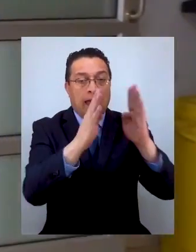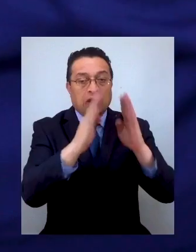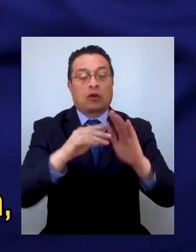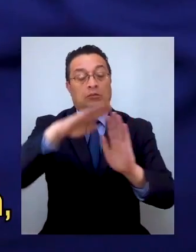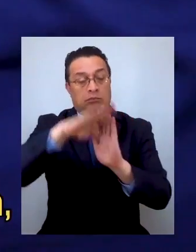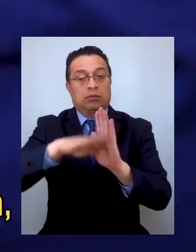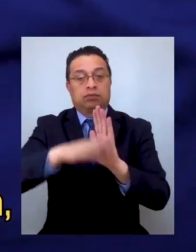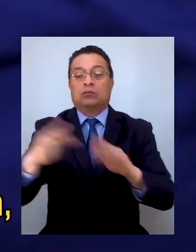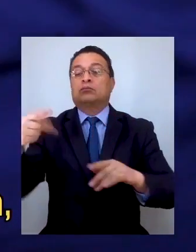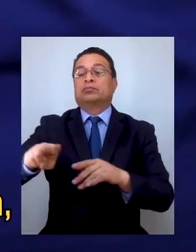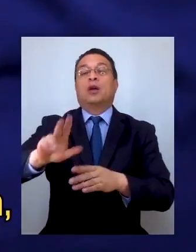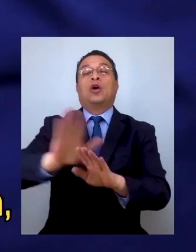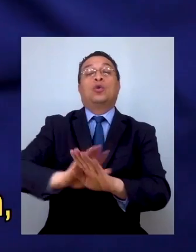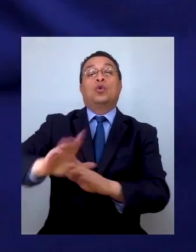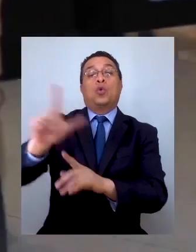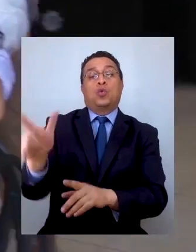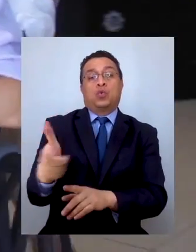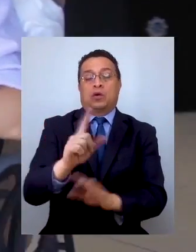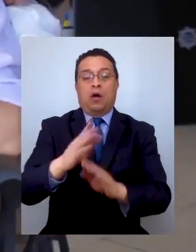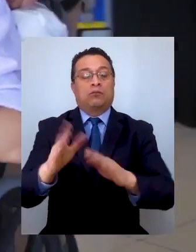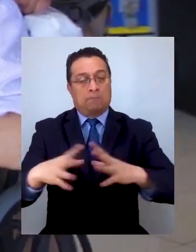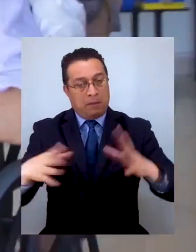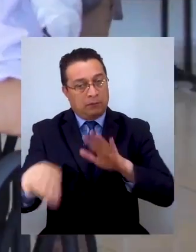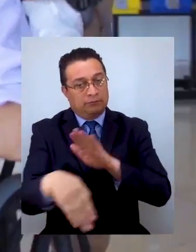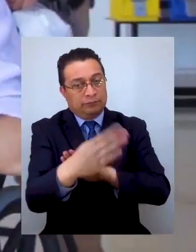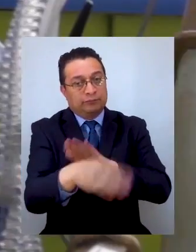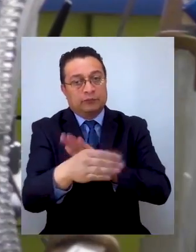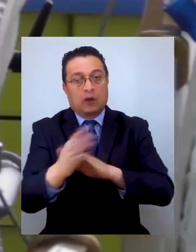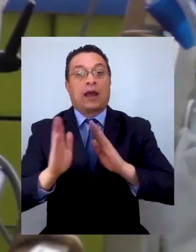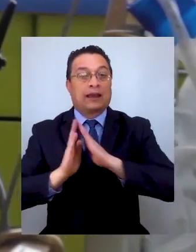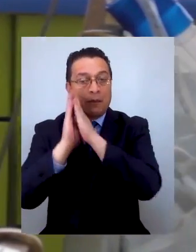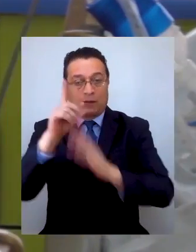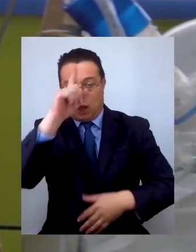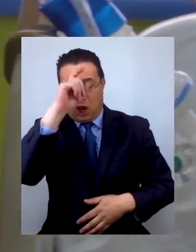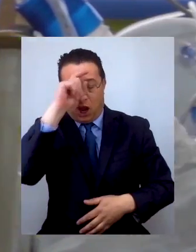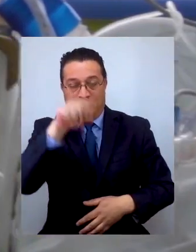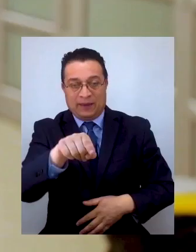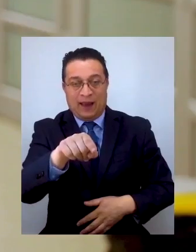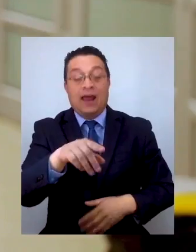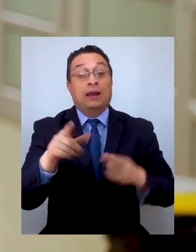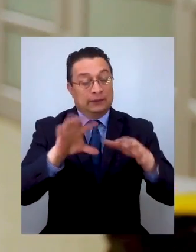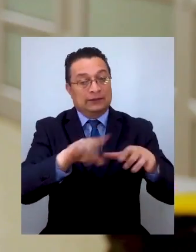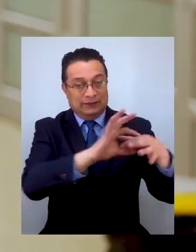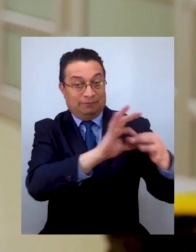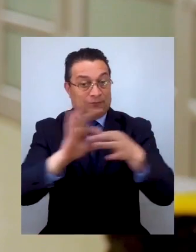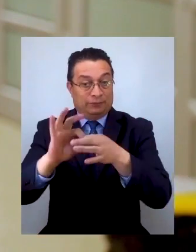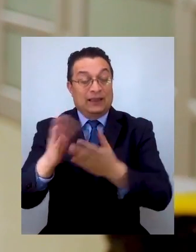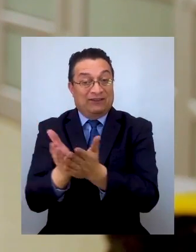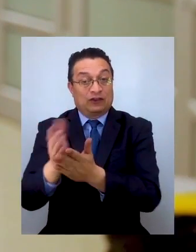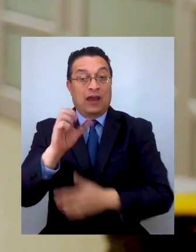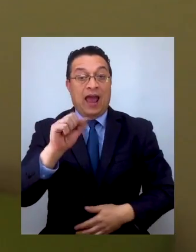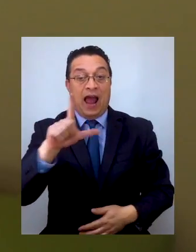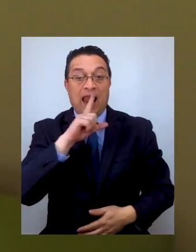institución, disminuyendo los días de estancia media, aumentando los egresos y la complejidad de las camas hospitalarias. En este contexto, el